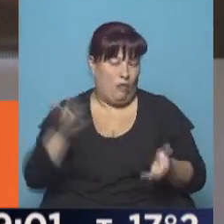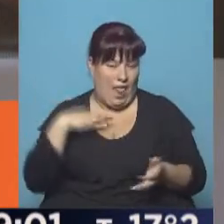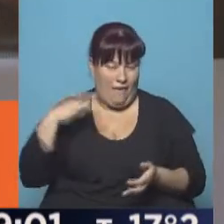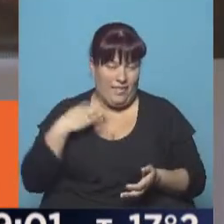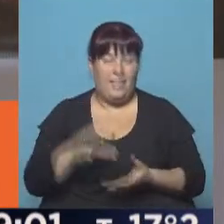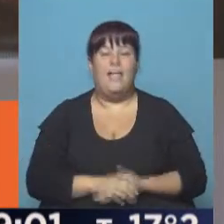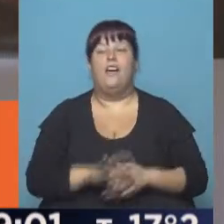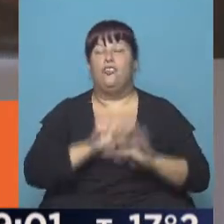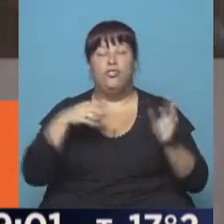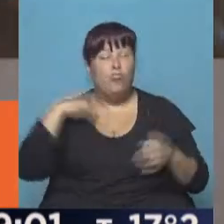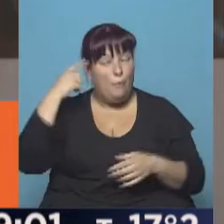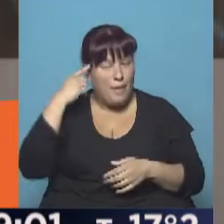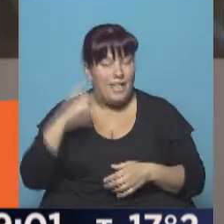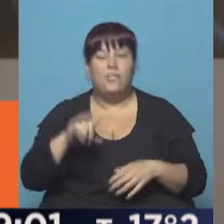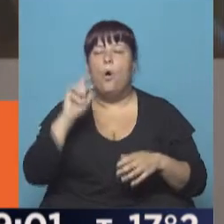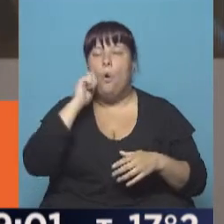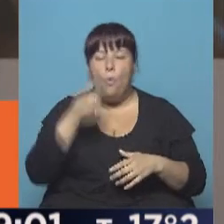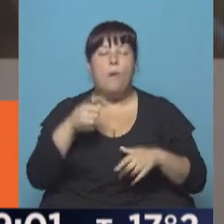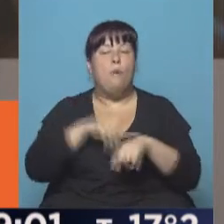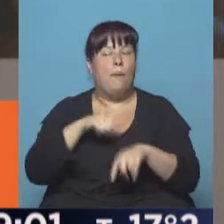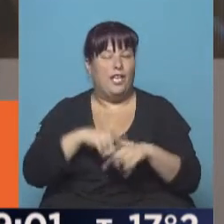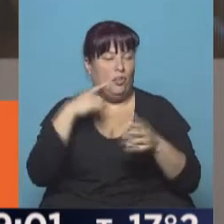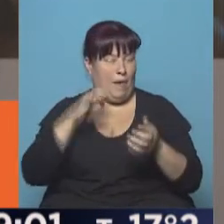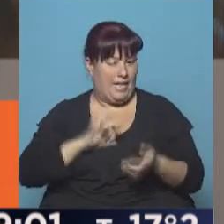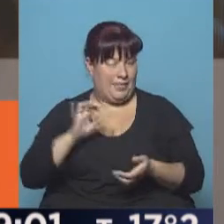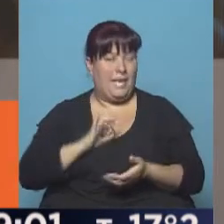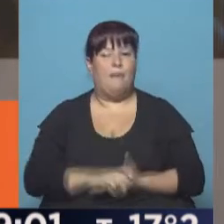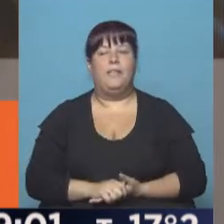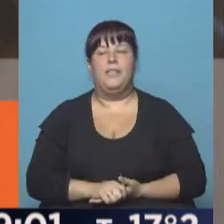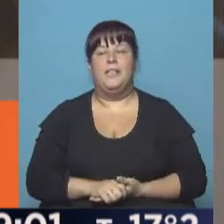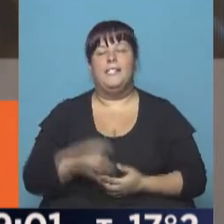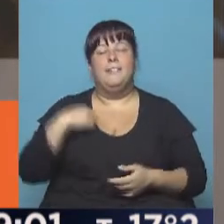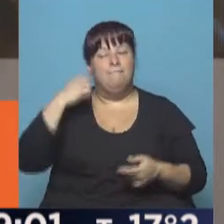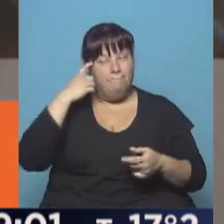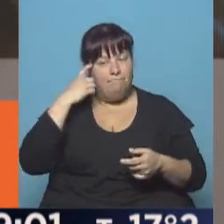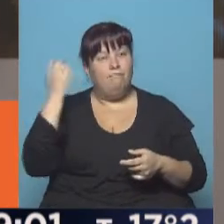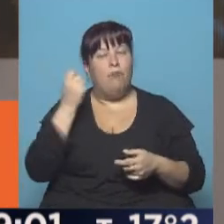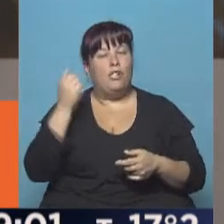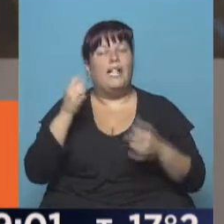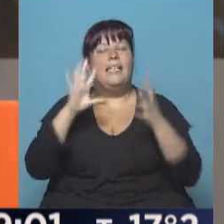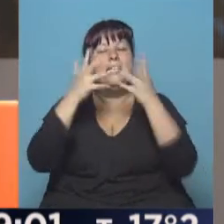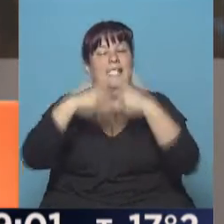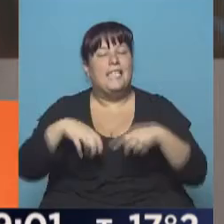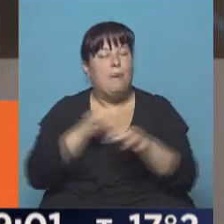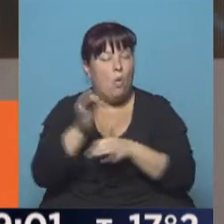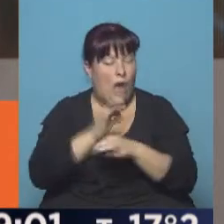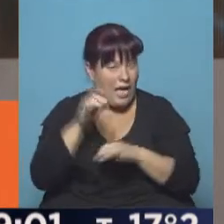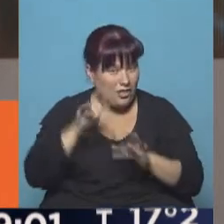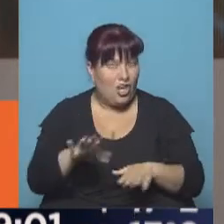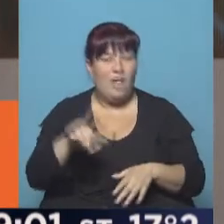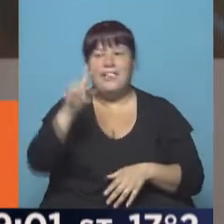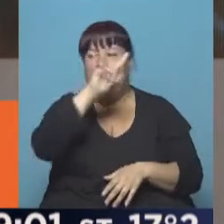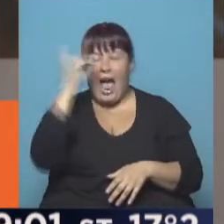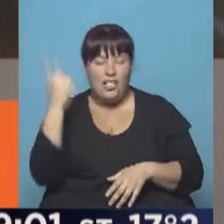pero yo creo que es una buena instancia tomar esta prueba me parece que es bueno que el sistema educativo como tal que la